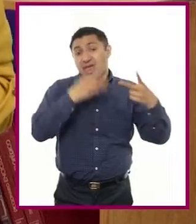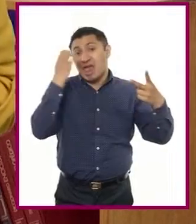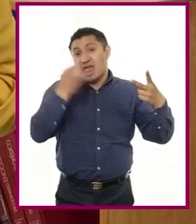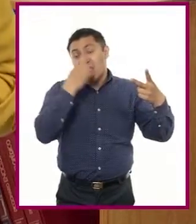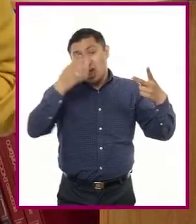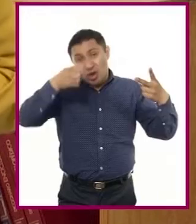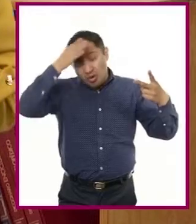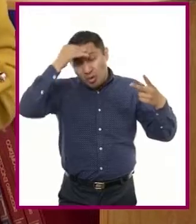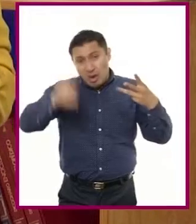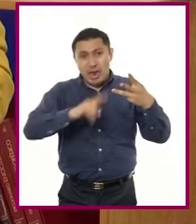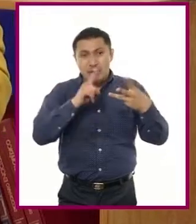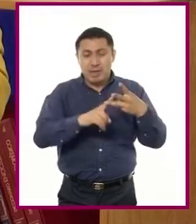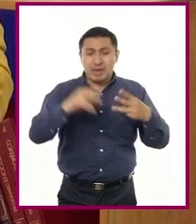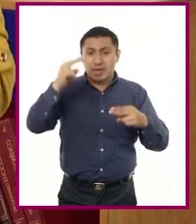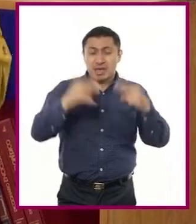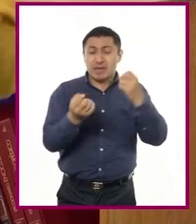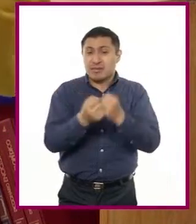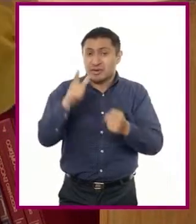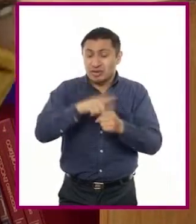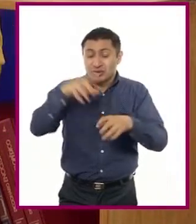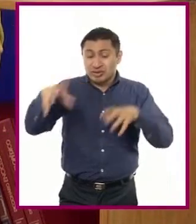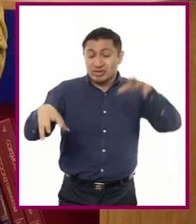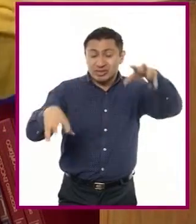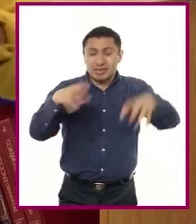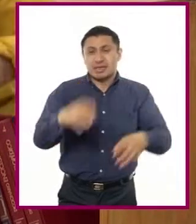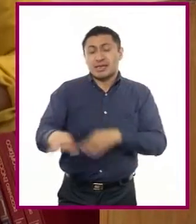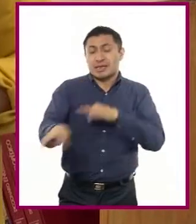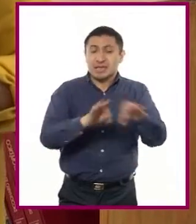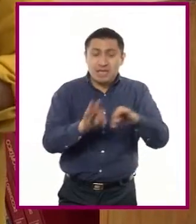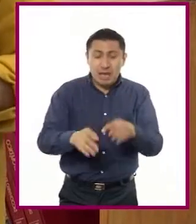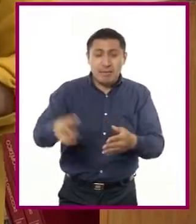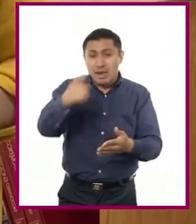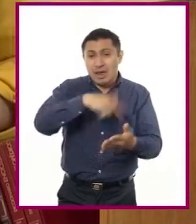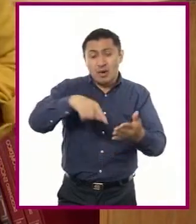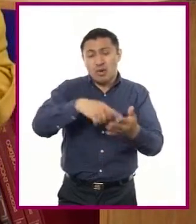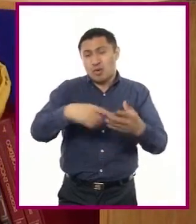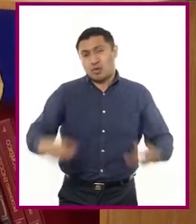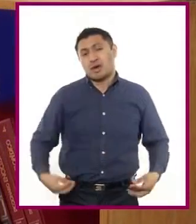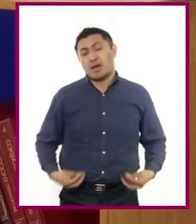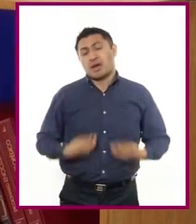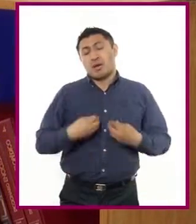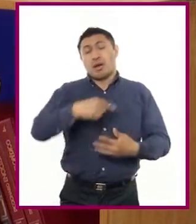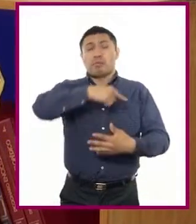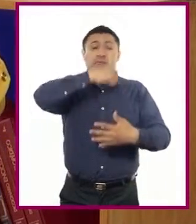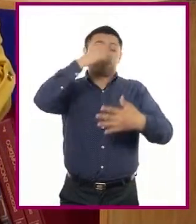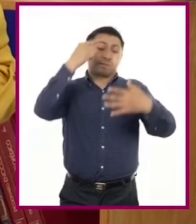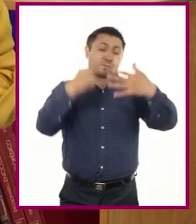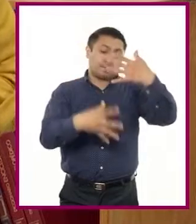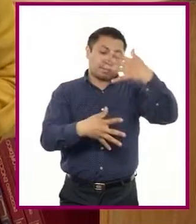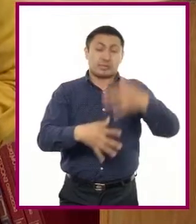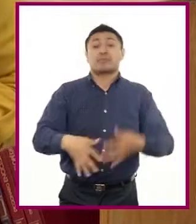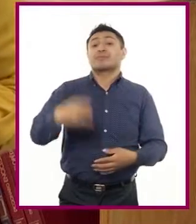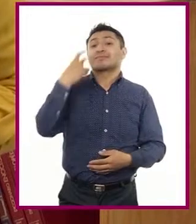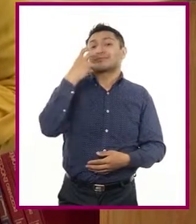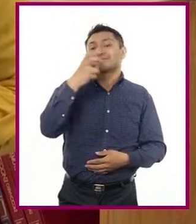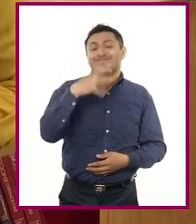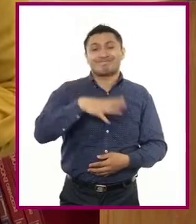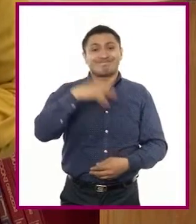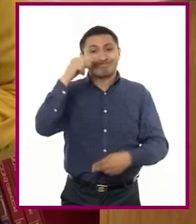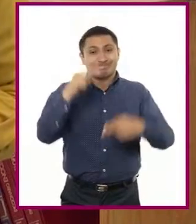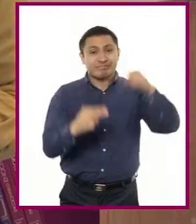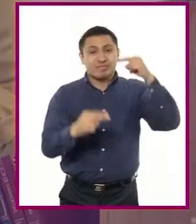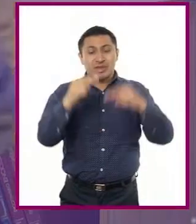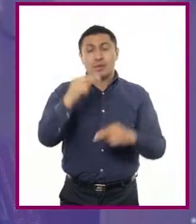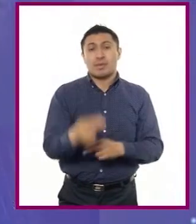el sector social, la ocupación, la región donde se habita. Con base en ello, hay niveles del uso